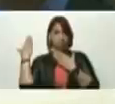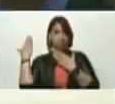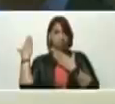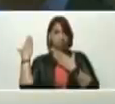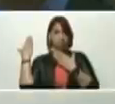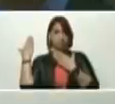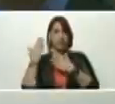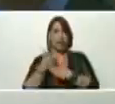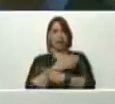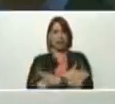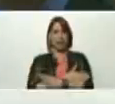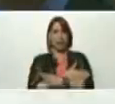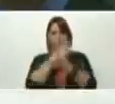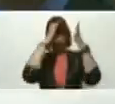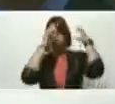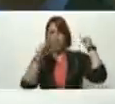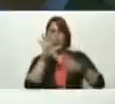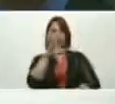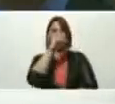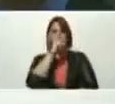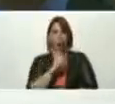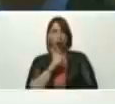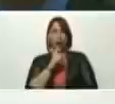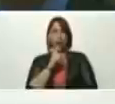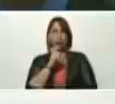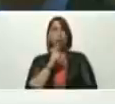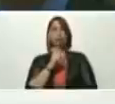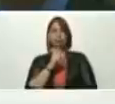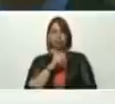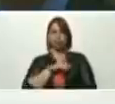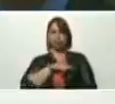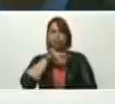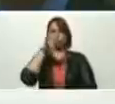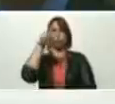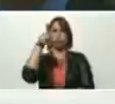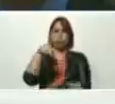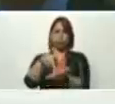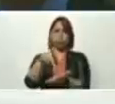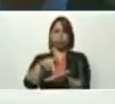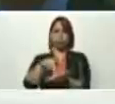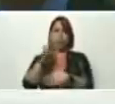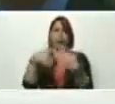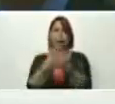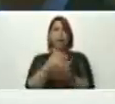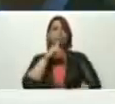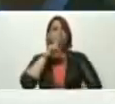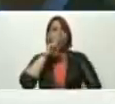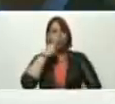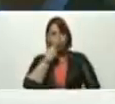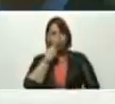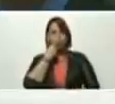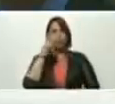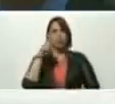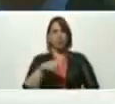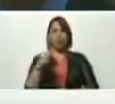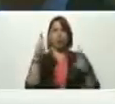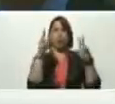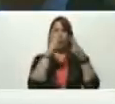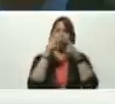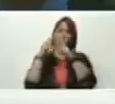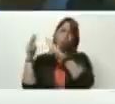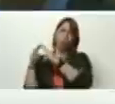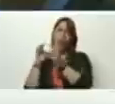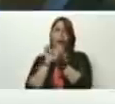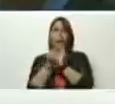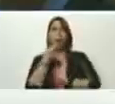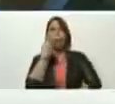Faría, bueno, viene de ser embajador 5 años en la Federación de Rusia, conoce muy bien todo el entorno geopolítico de la lucha por